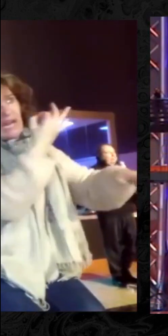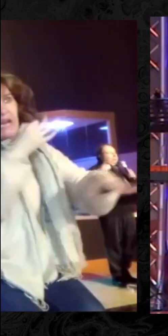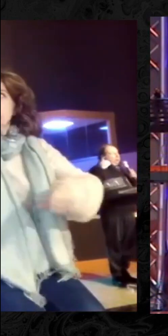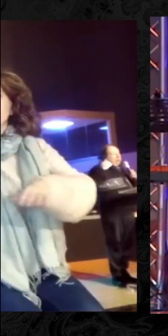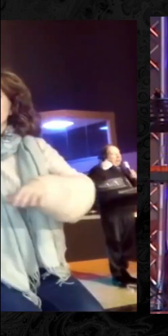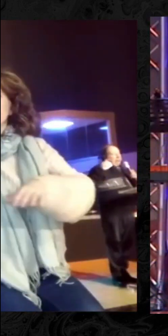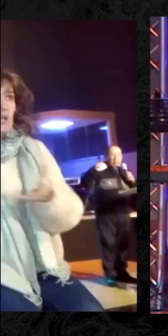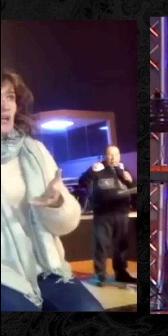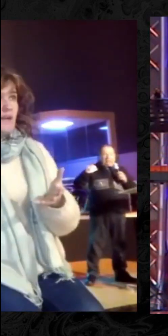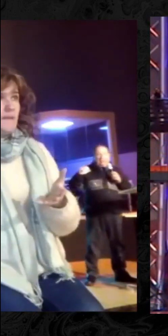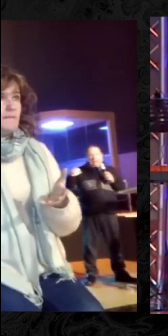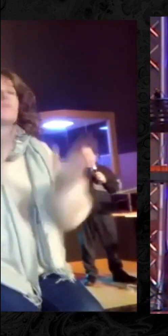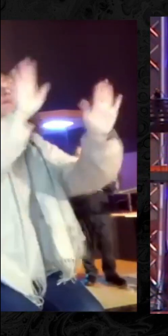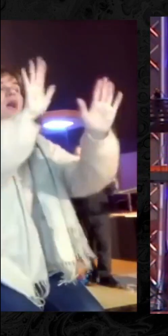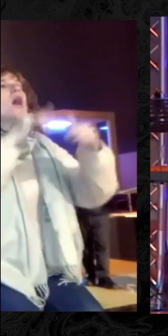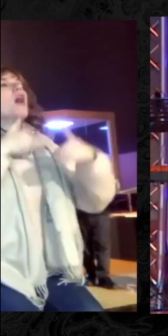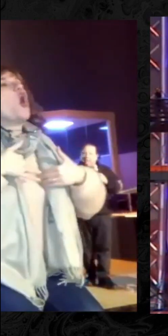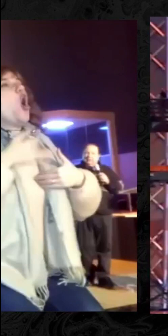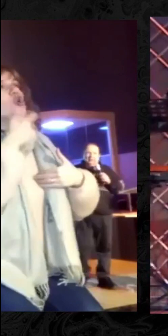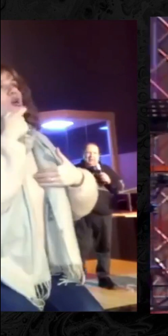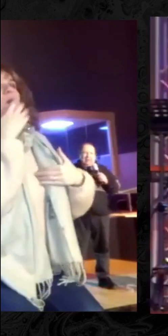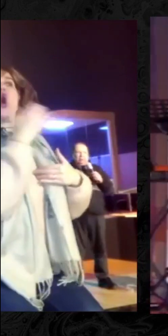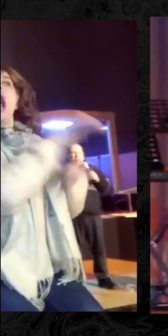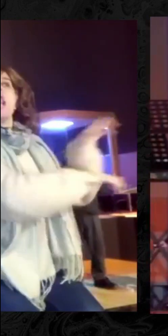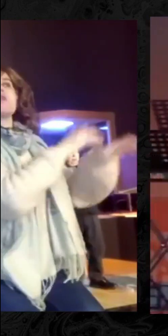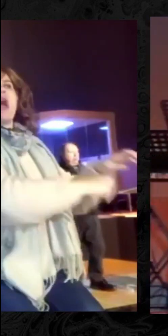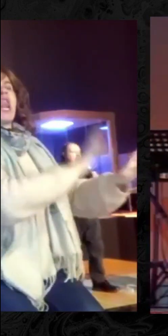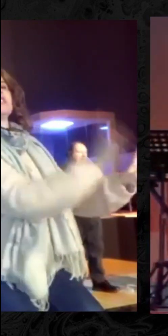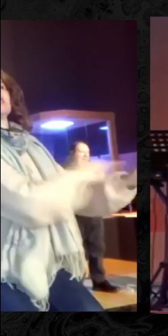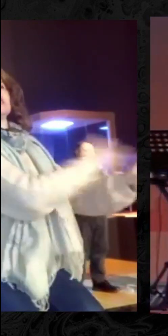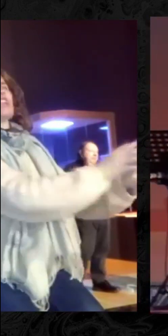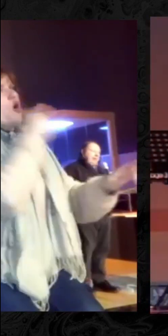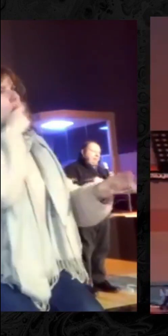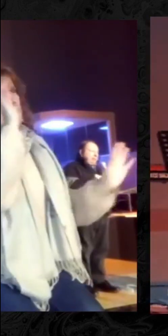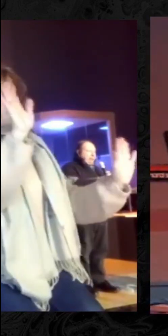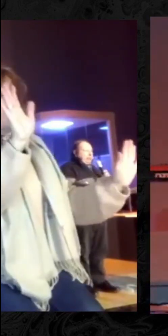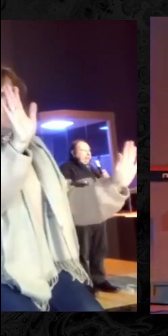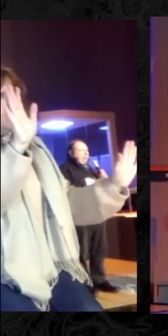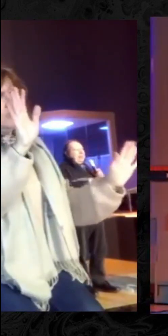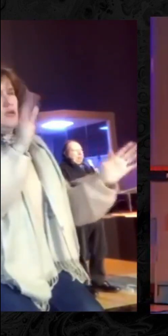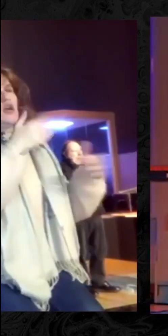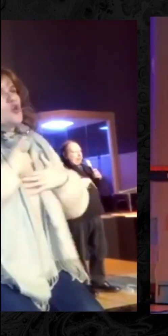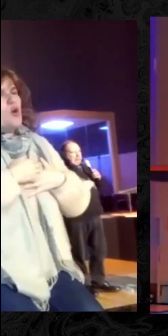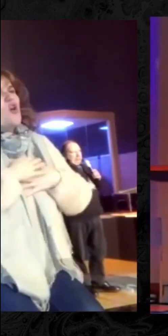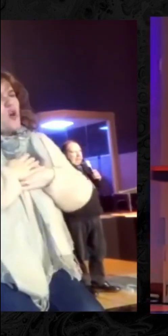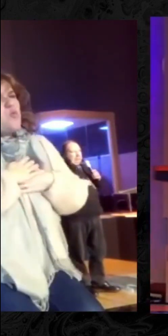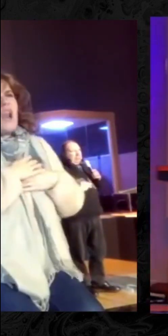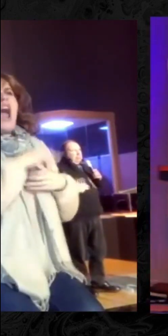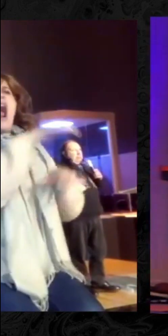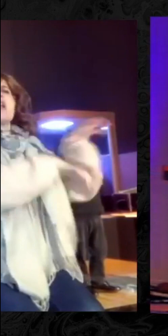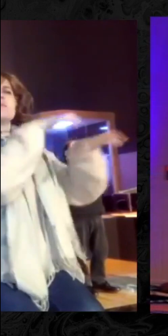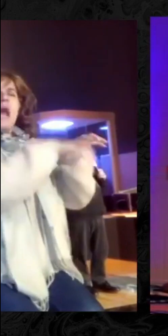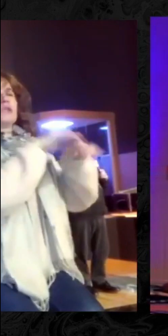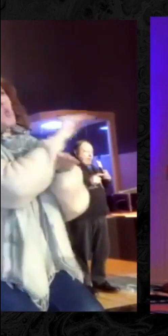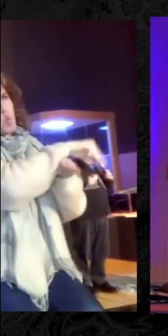ojo estoy en contra del maltrato animal a mí yo cuando veo algunas escenas de a mí me pone mal el corazón